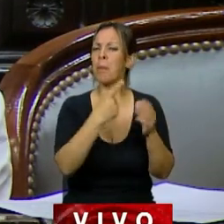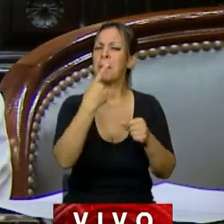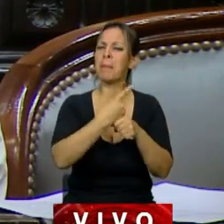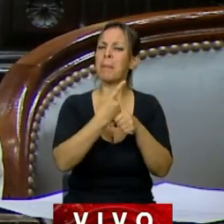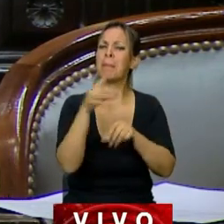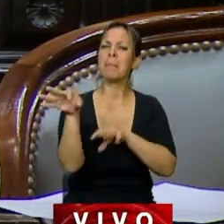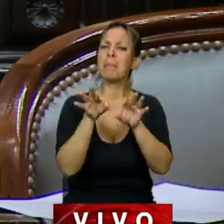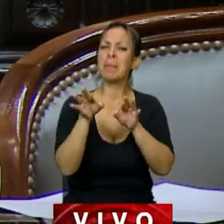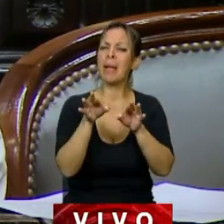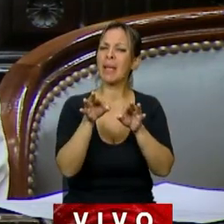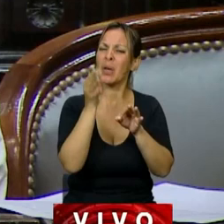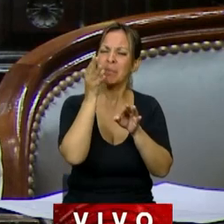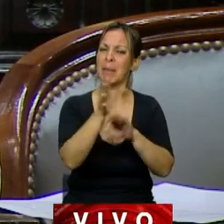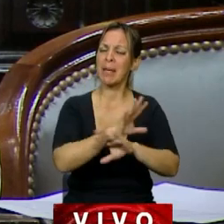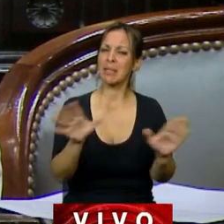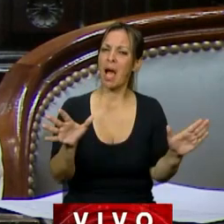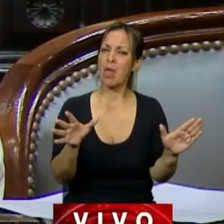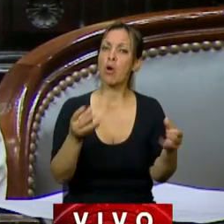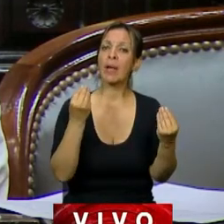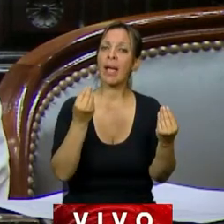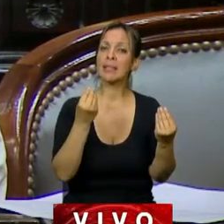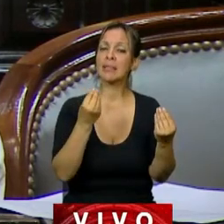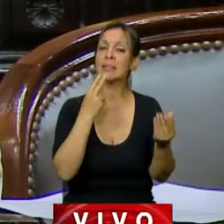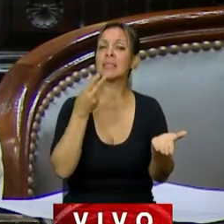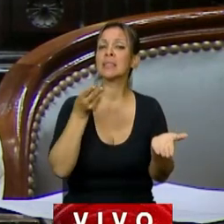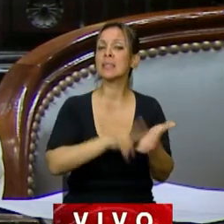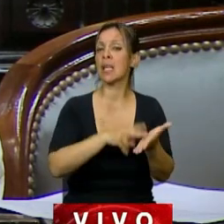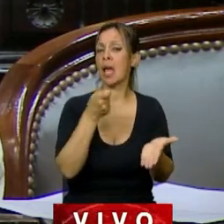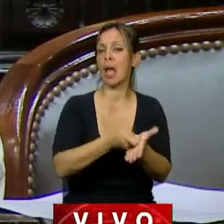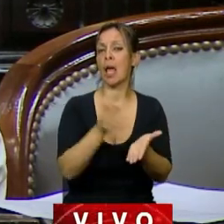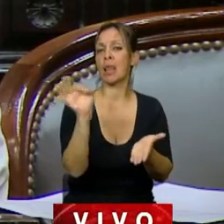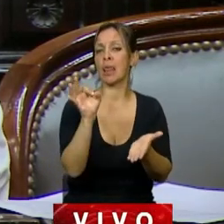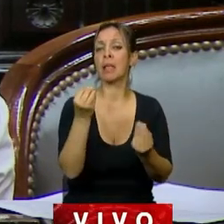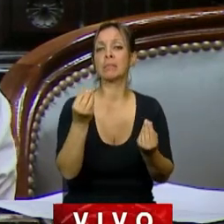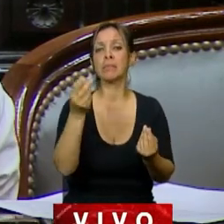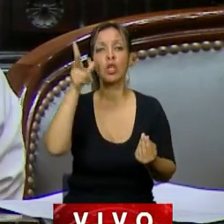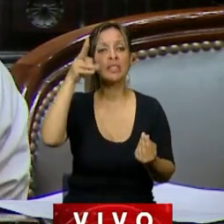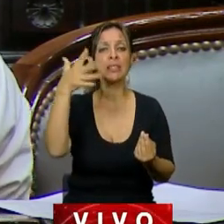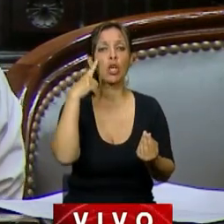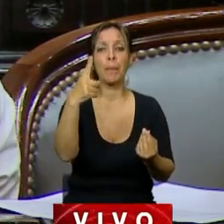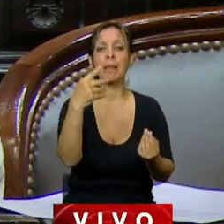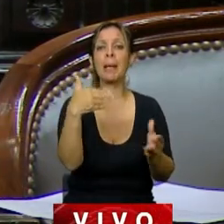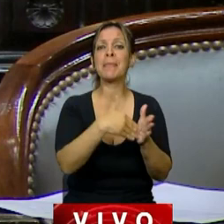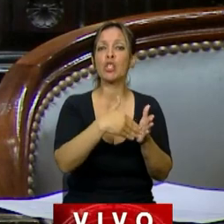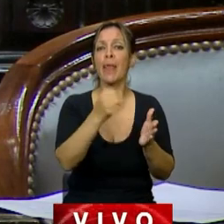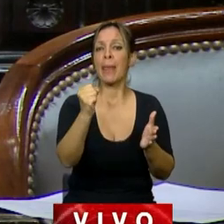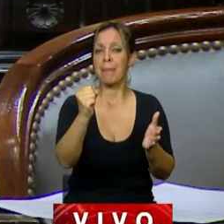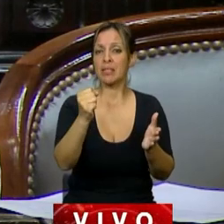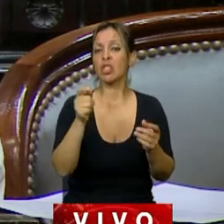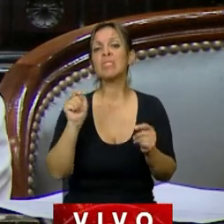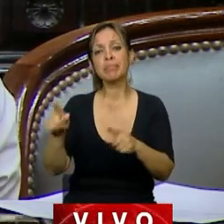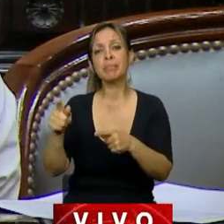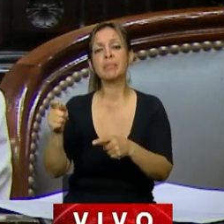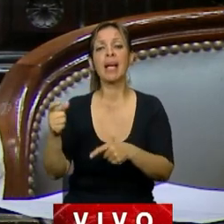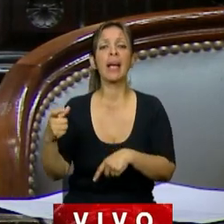más espurios, que es la exención impositiva de 85 mil millones de pesos al gremio